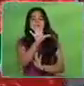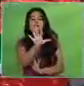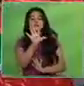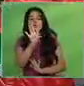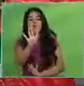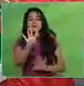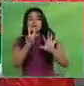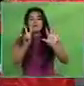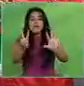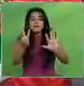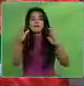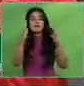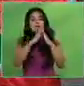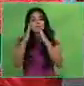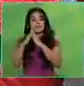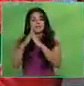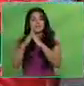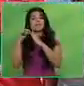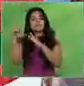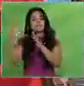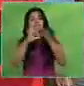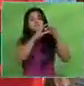1547 viviendas de la gran misión.